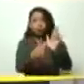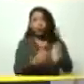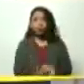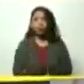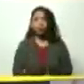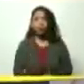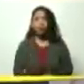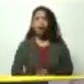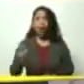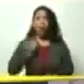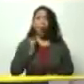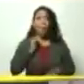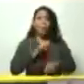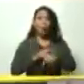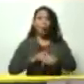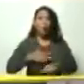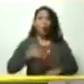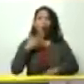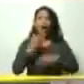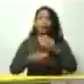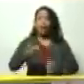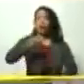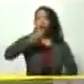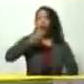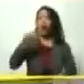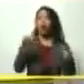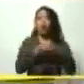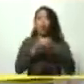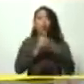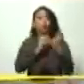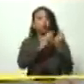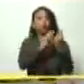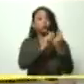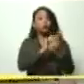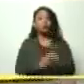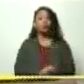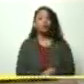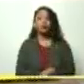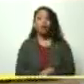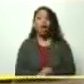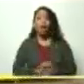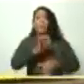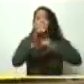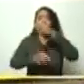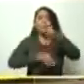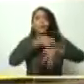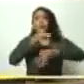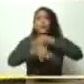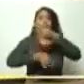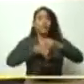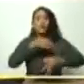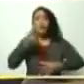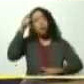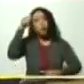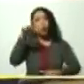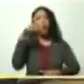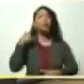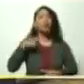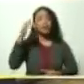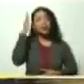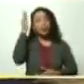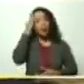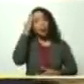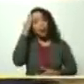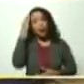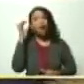en cualquier momento pudiera dar una roda de prensa a la comisión de diálogo y explicarle a nuestro pueblo que nuestro pueblo tiene que estar siempre